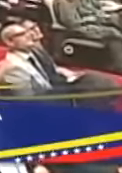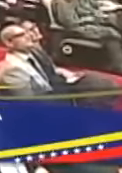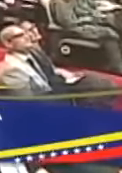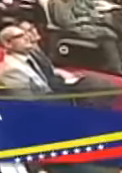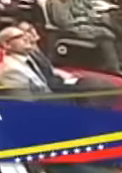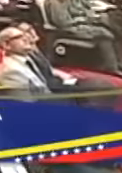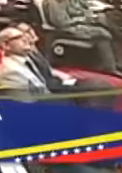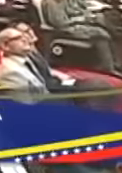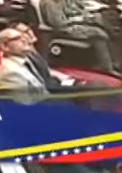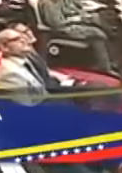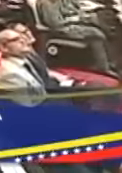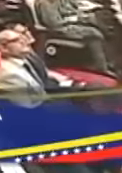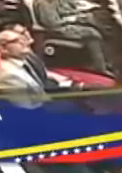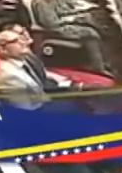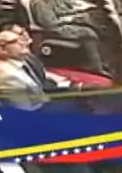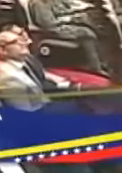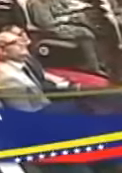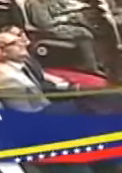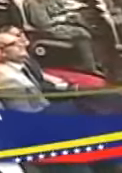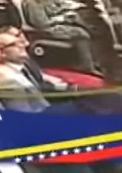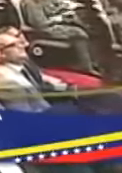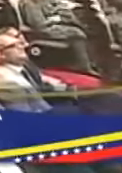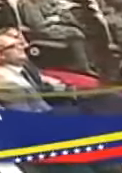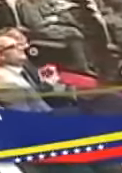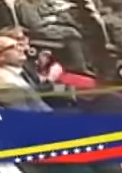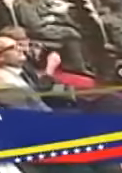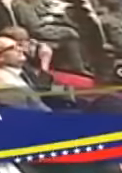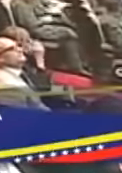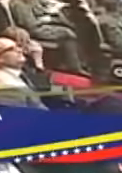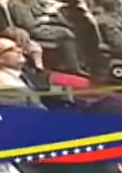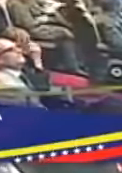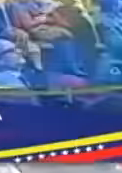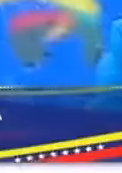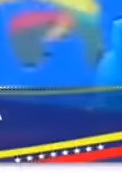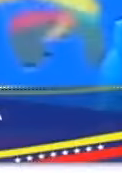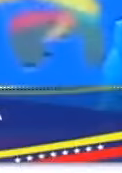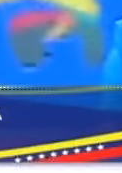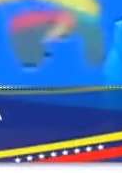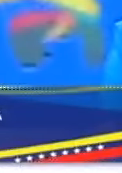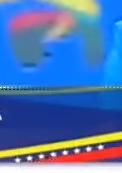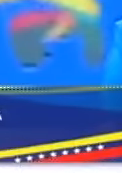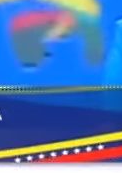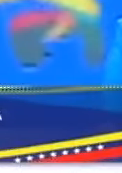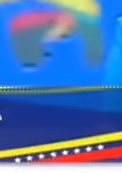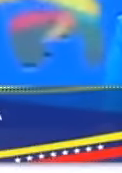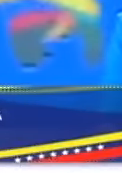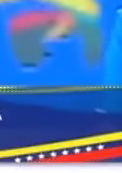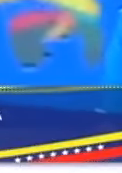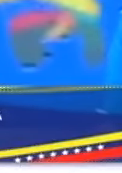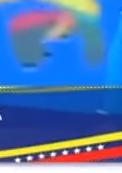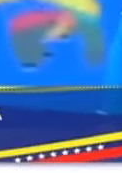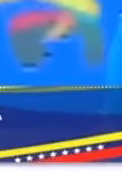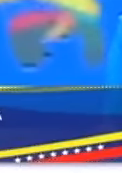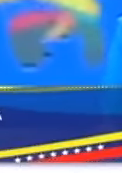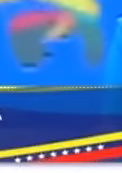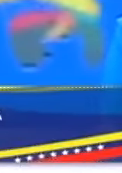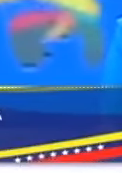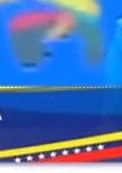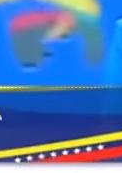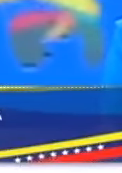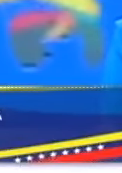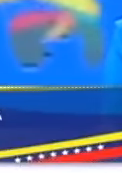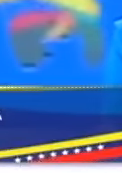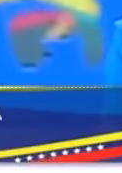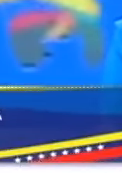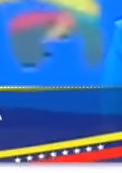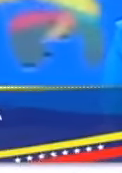presidente de la Asamblea Nacional, nuestra vicepresidenta, ministro de la Defensa, Pompeyo Torrealba,